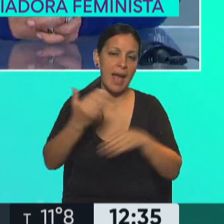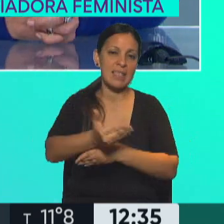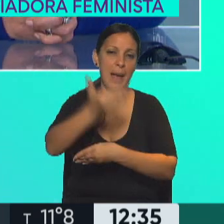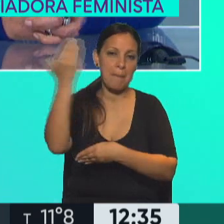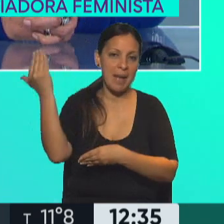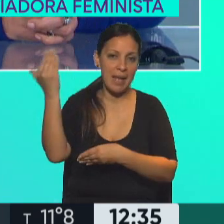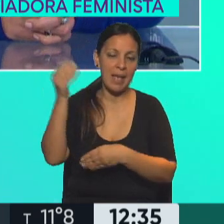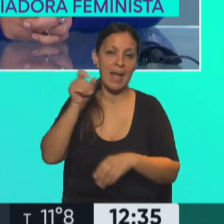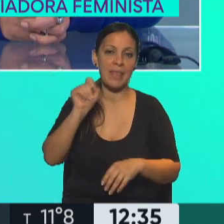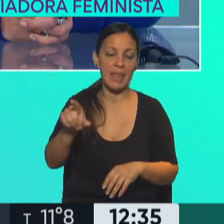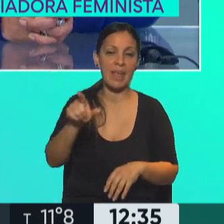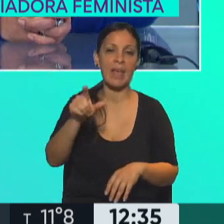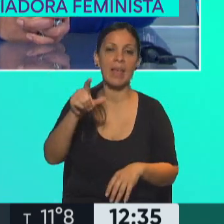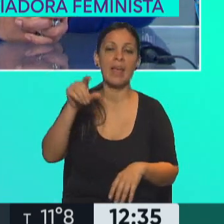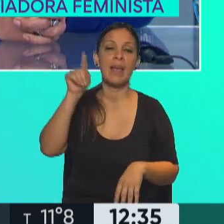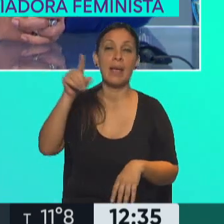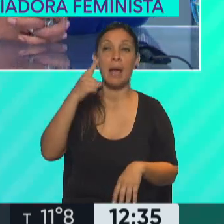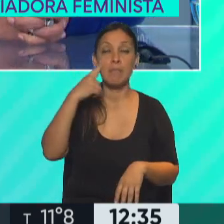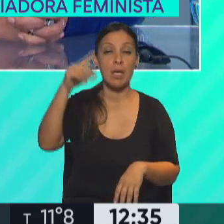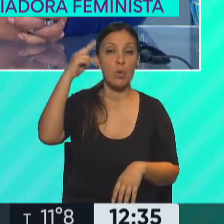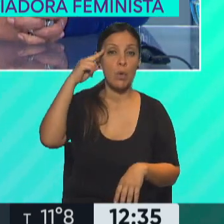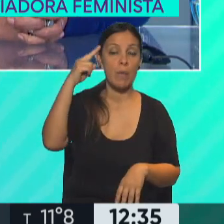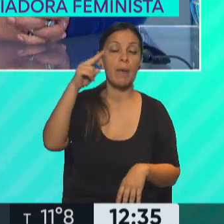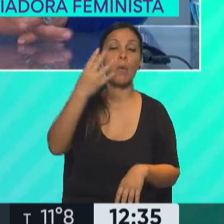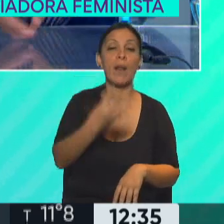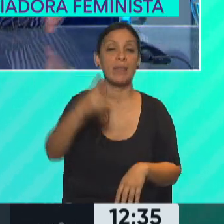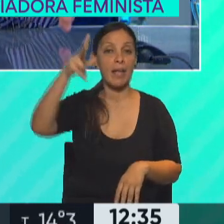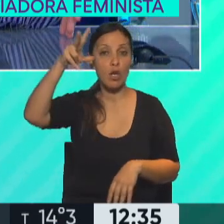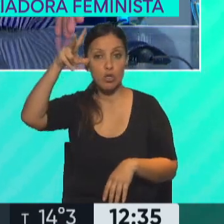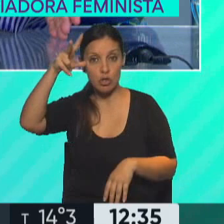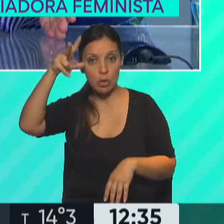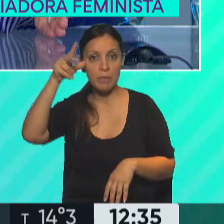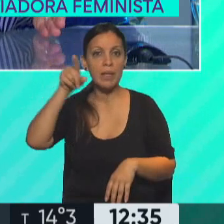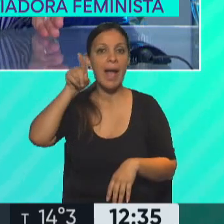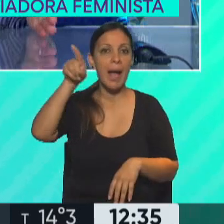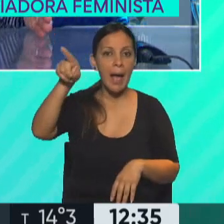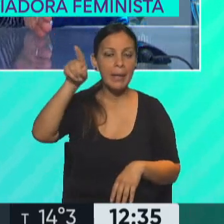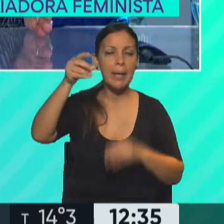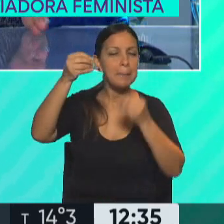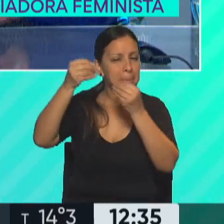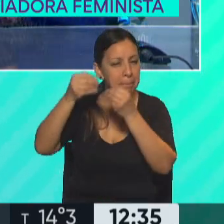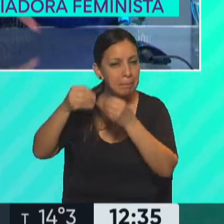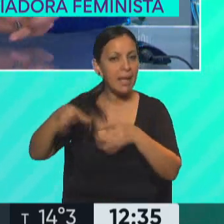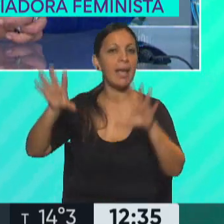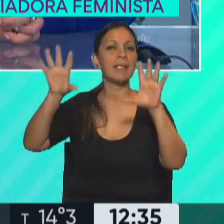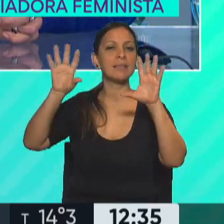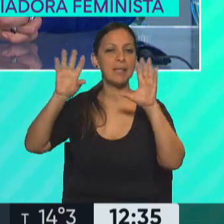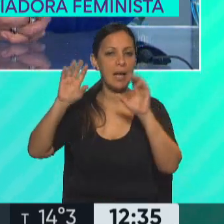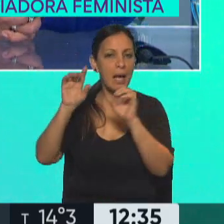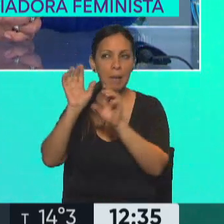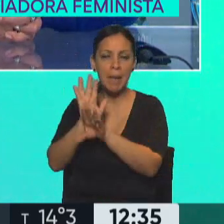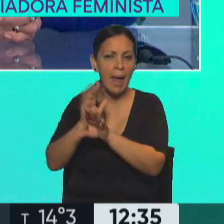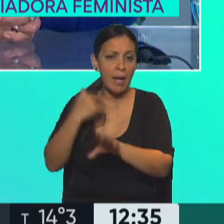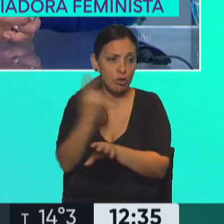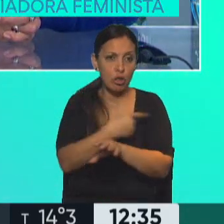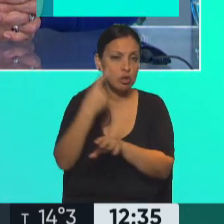asamblea de Seneca Falls, 1848, es donde se inaugura, para nosotros es un